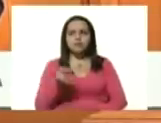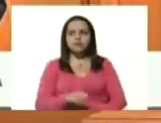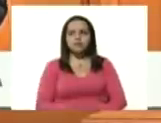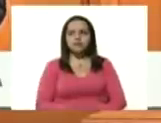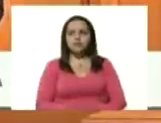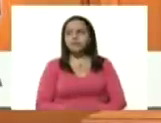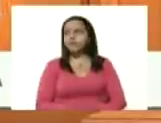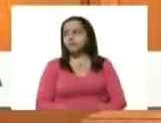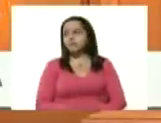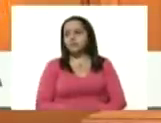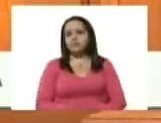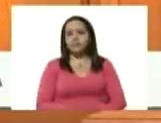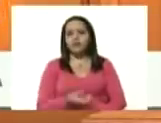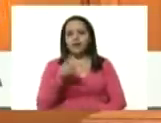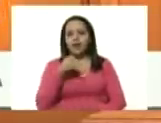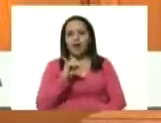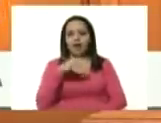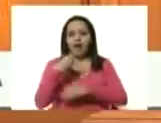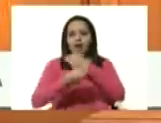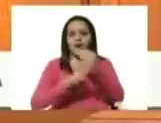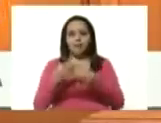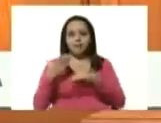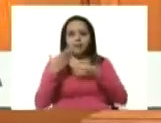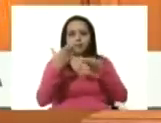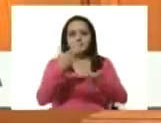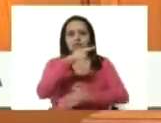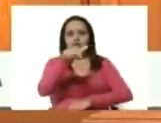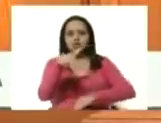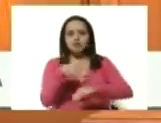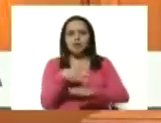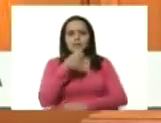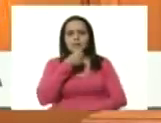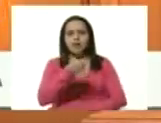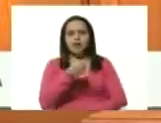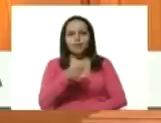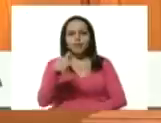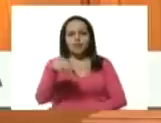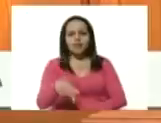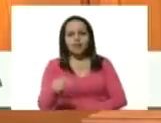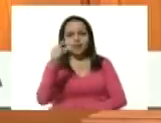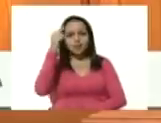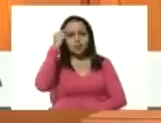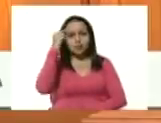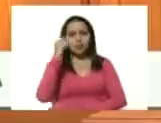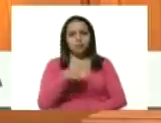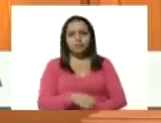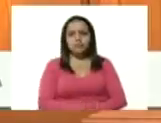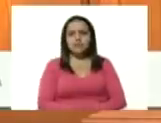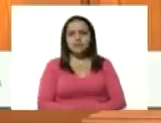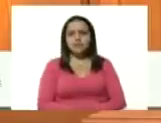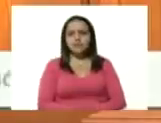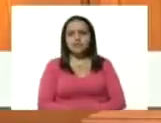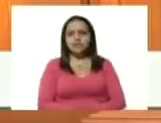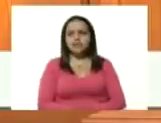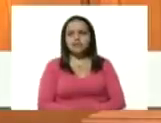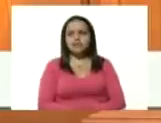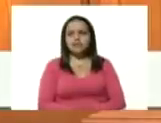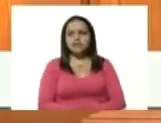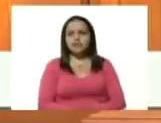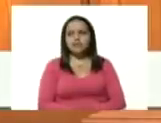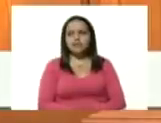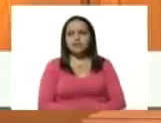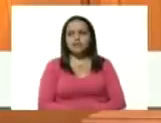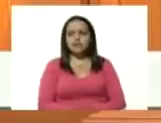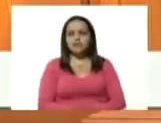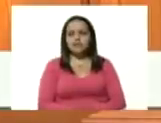que han conformado el Premio Nacional del Periodismo del día de hoy. Quiero saludar y